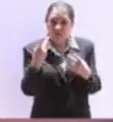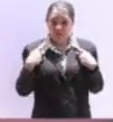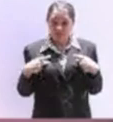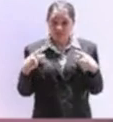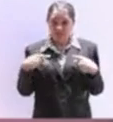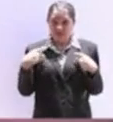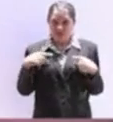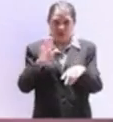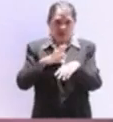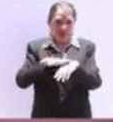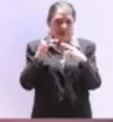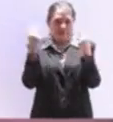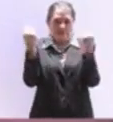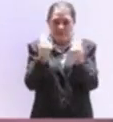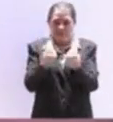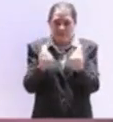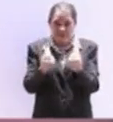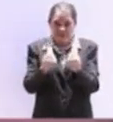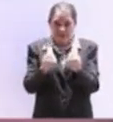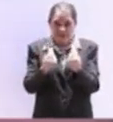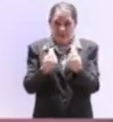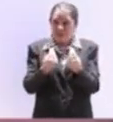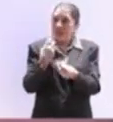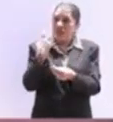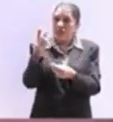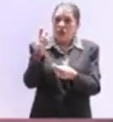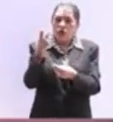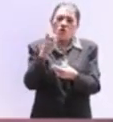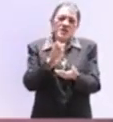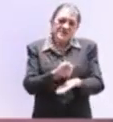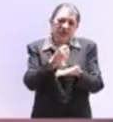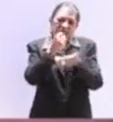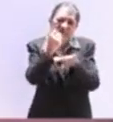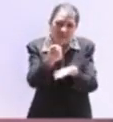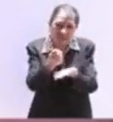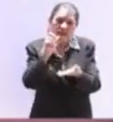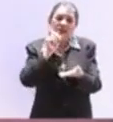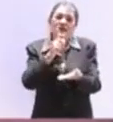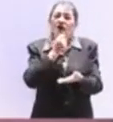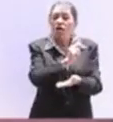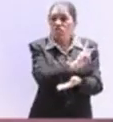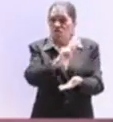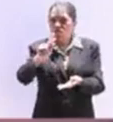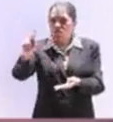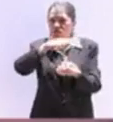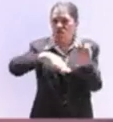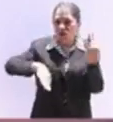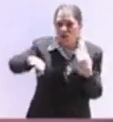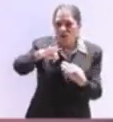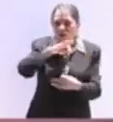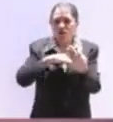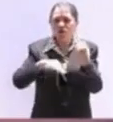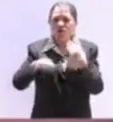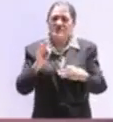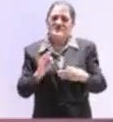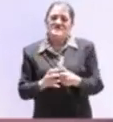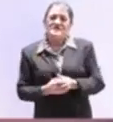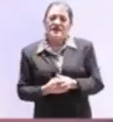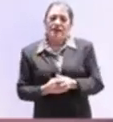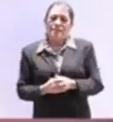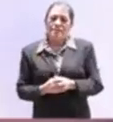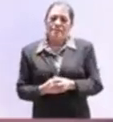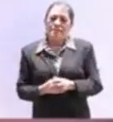aquí habitan. Con esta entrega simbólica, todas y todos nos comprometemos a aplicar el FICE y el